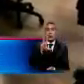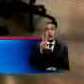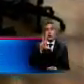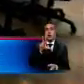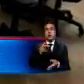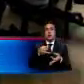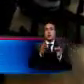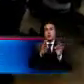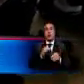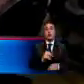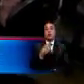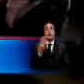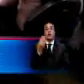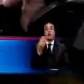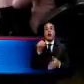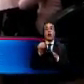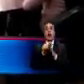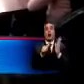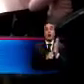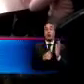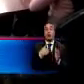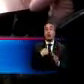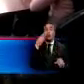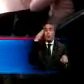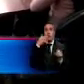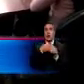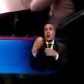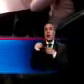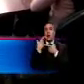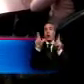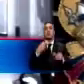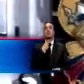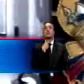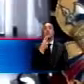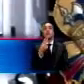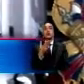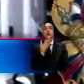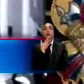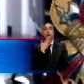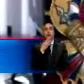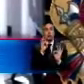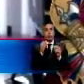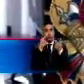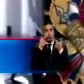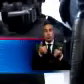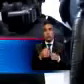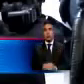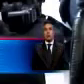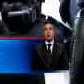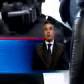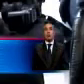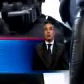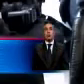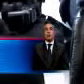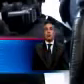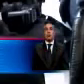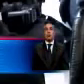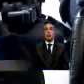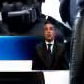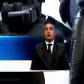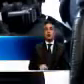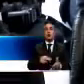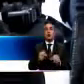y solo 14 artículos. Dijo que apunta a garantizar la libertad de expresión a través de la autorregulación. Autorregulación sin